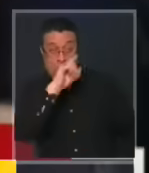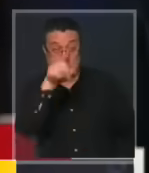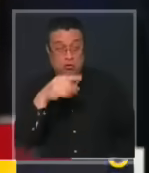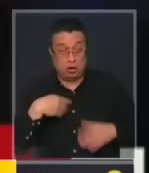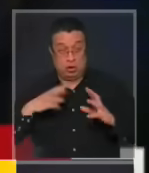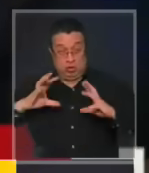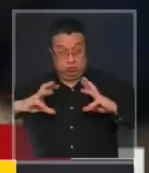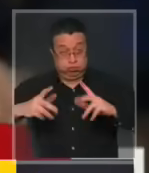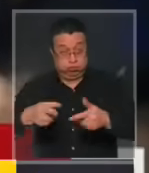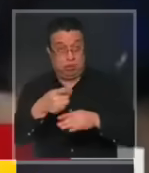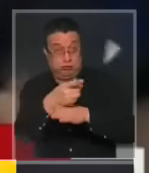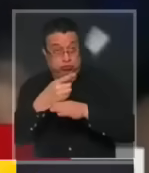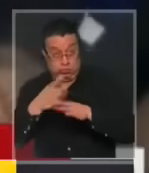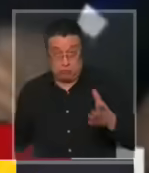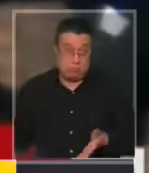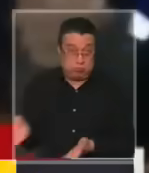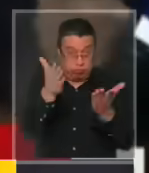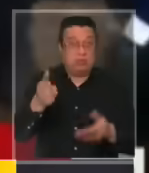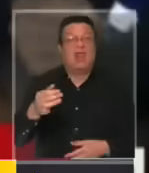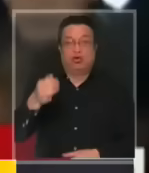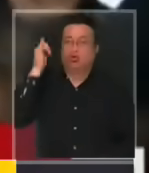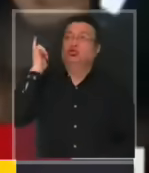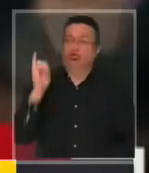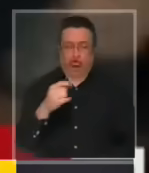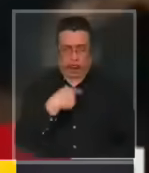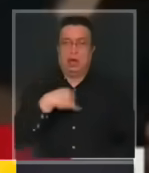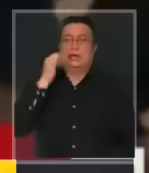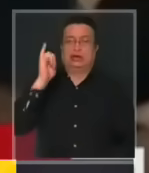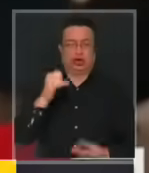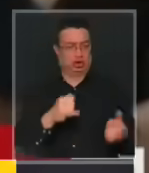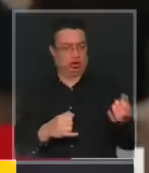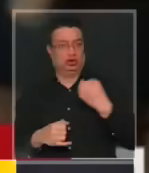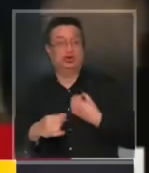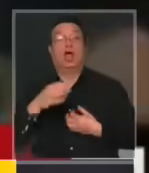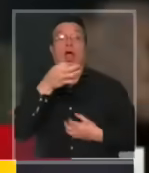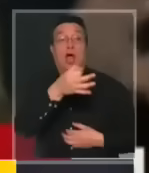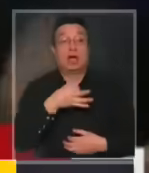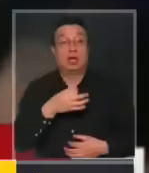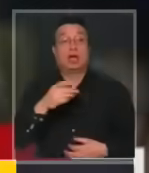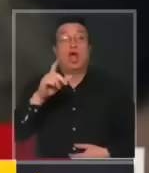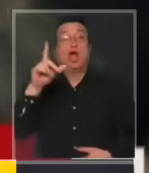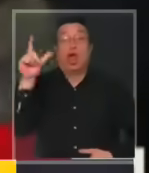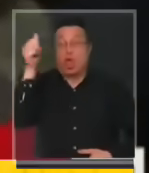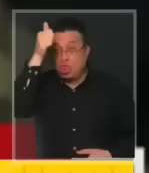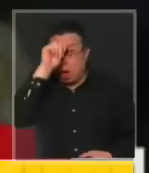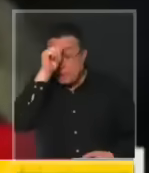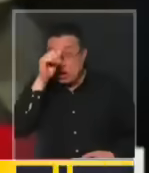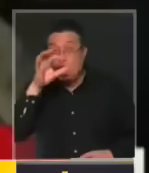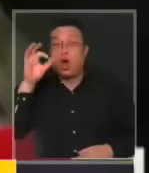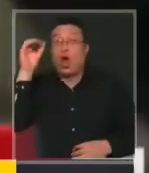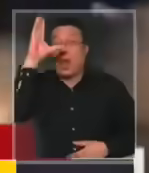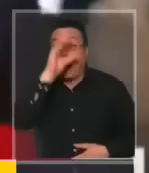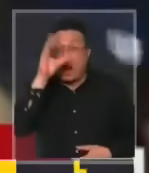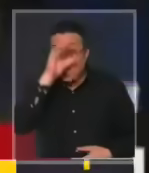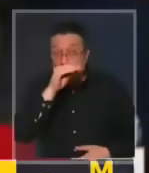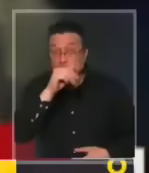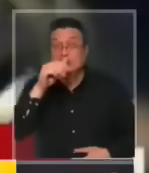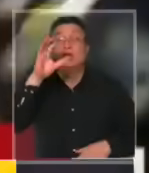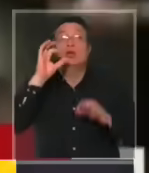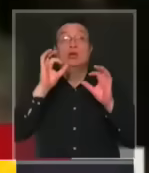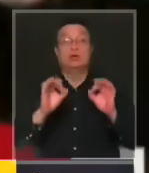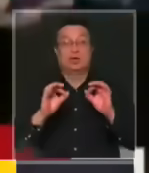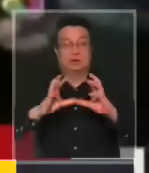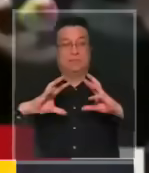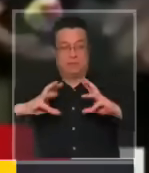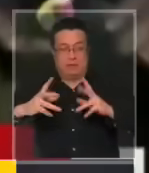blindados? Saca. Entonces el lunes, no, el domingo, en la noche, ya los